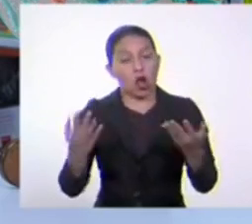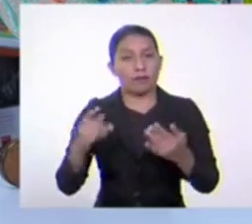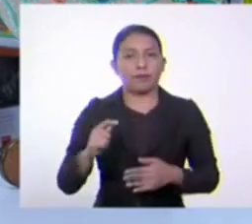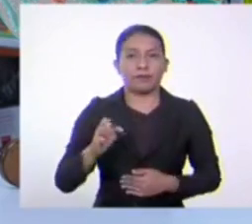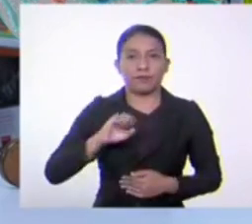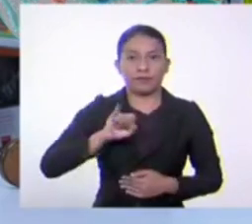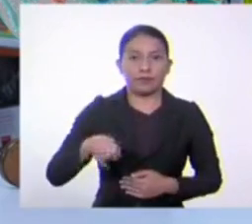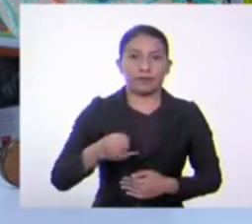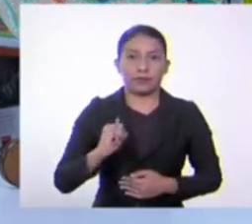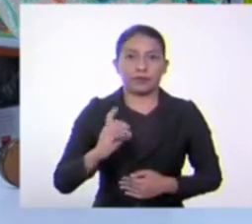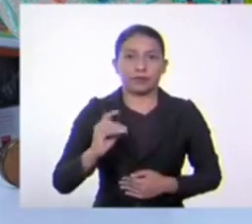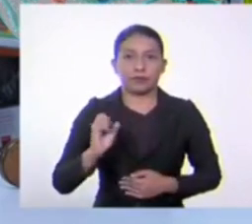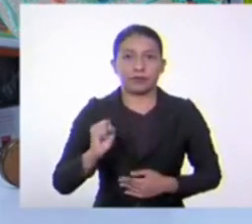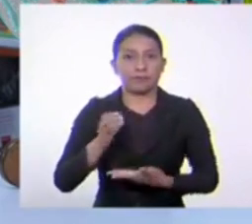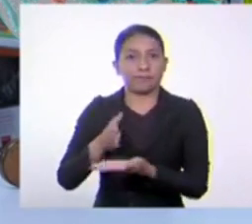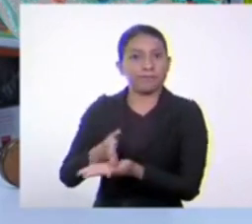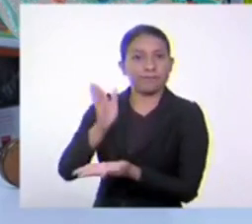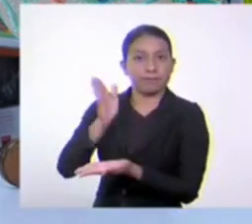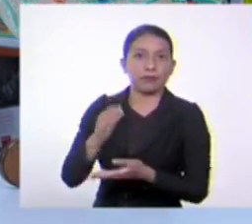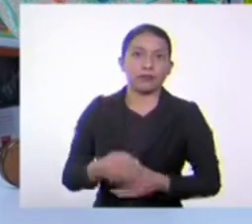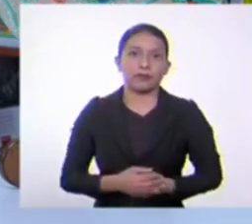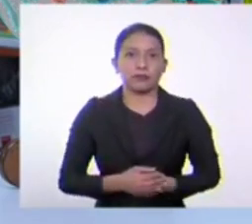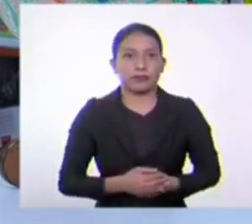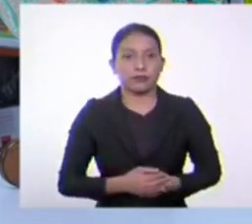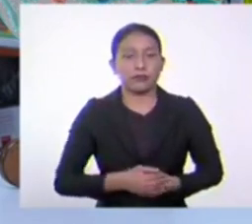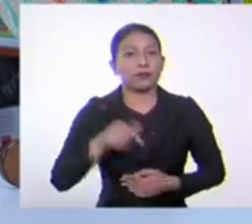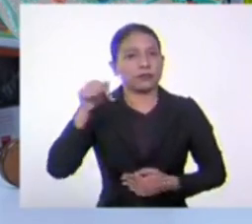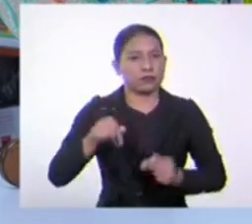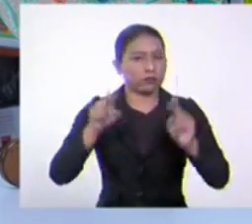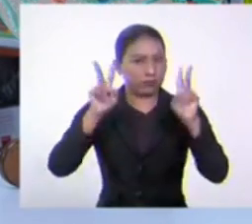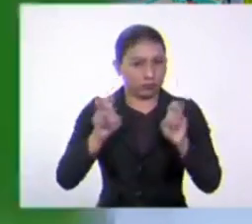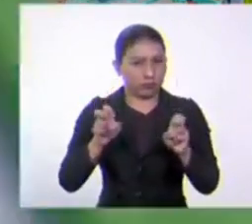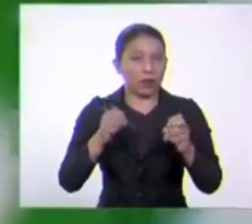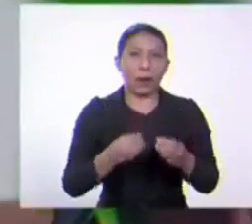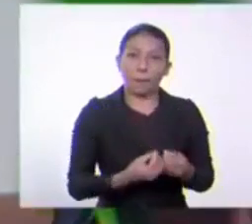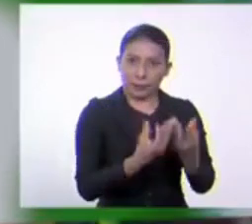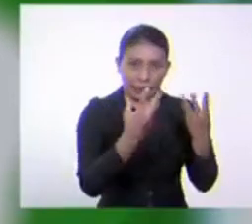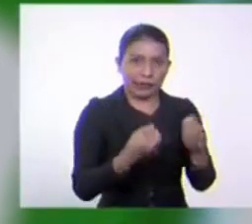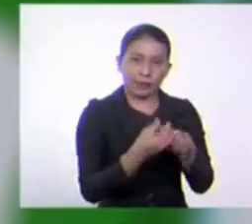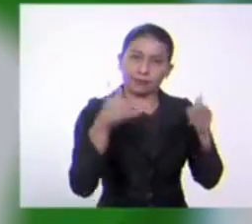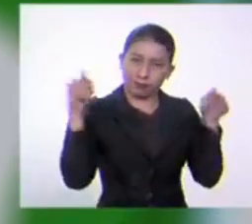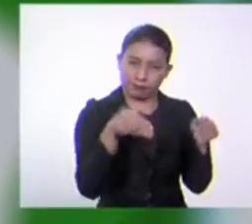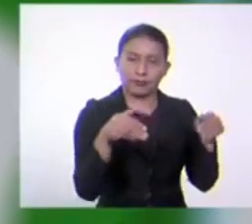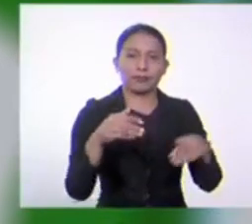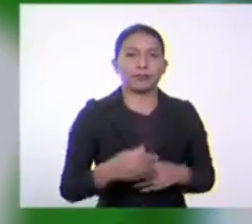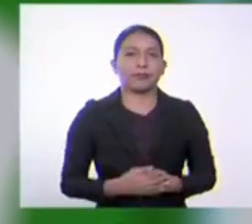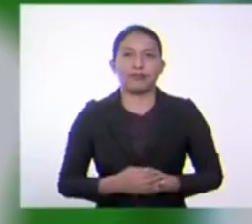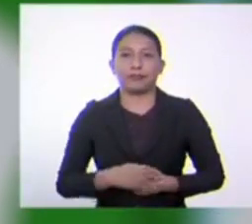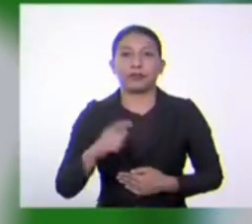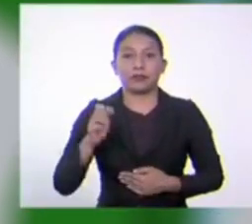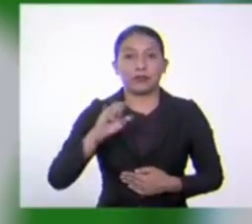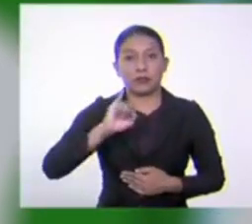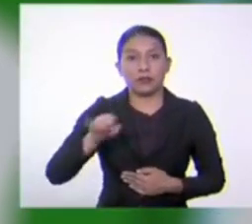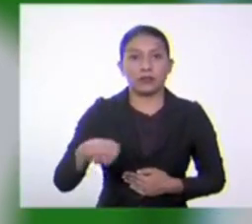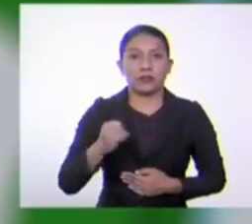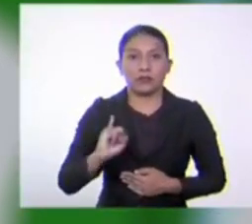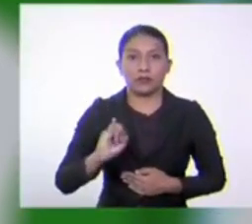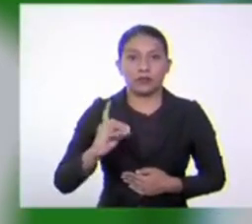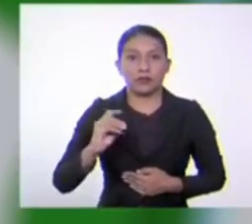animales. En esta parte hablaremos un poco sobre las plantas. Al hablar de los tejidos de las